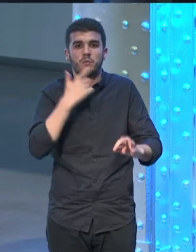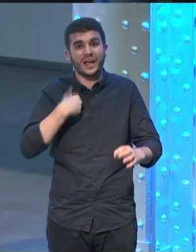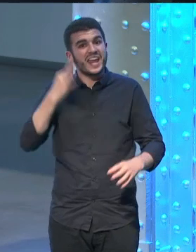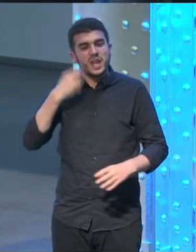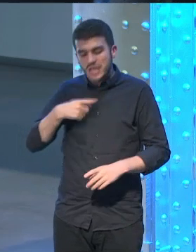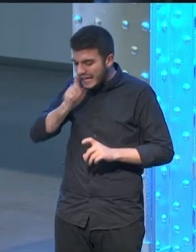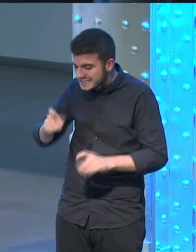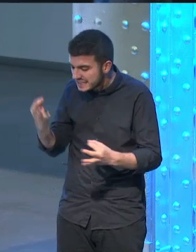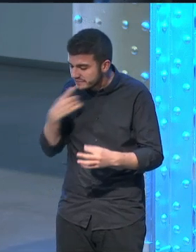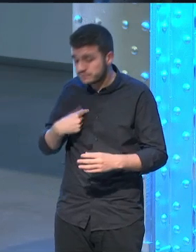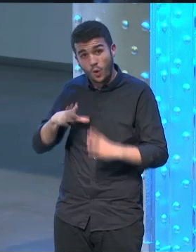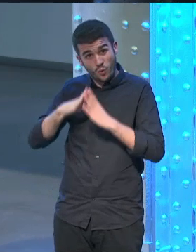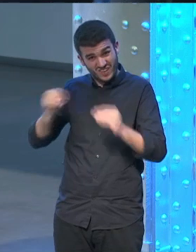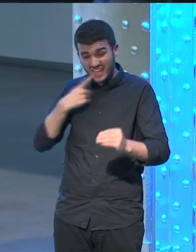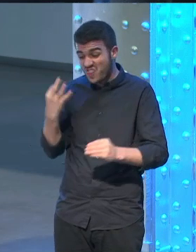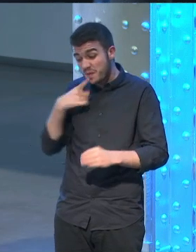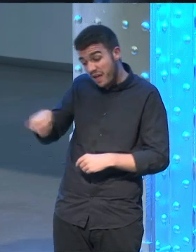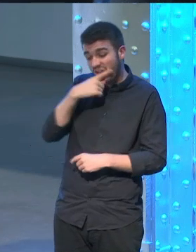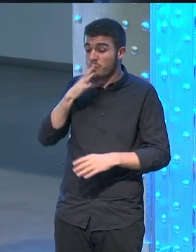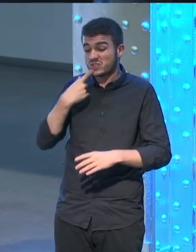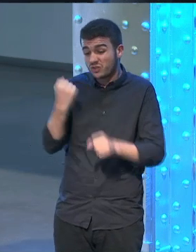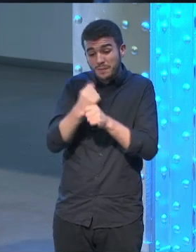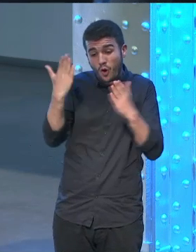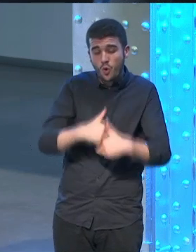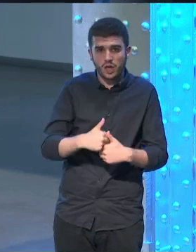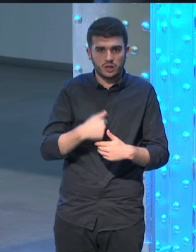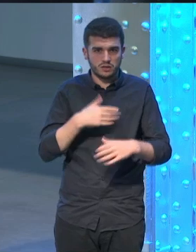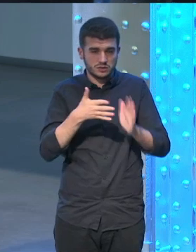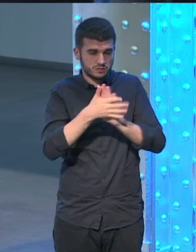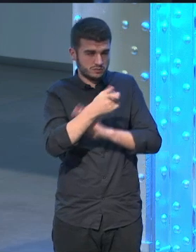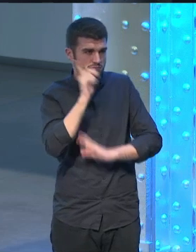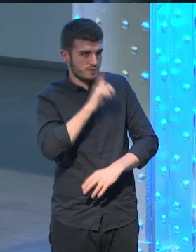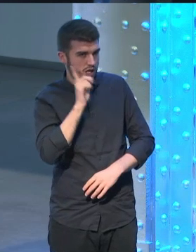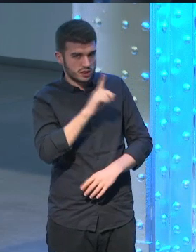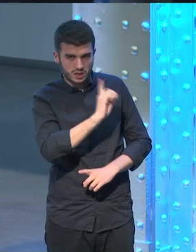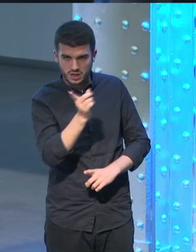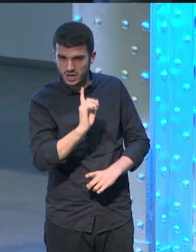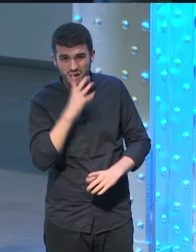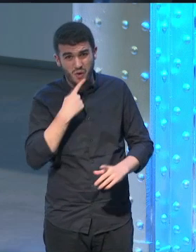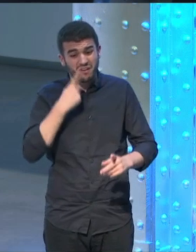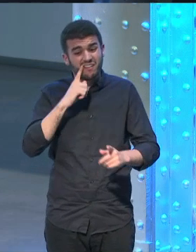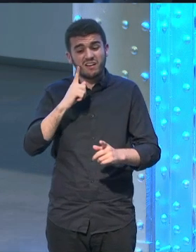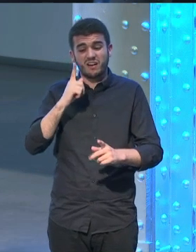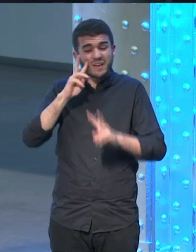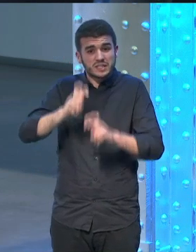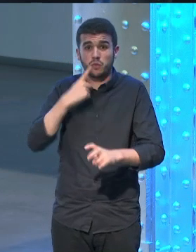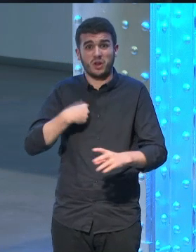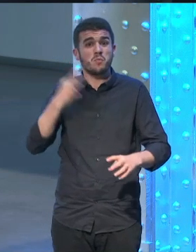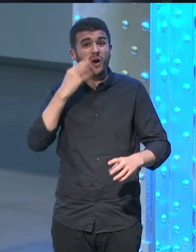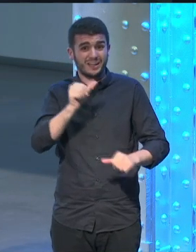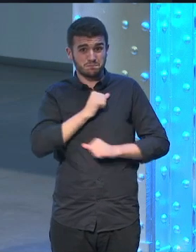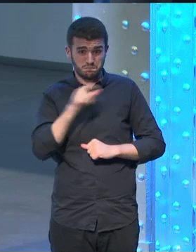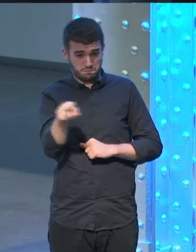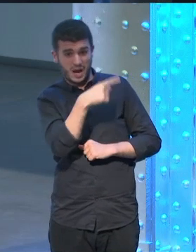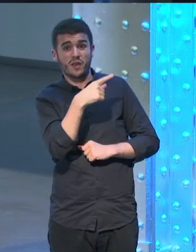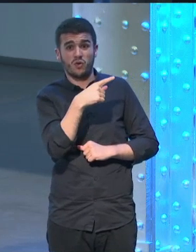carrera no ibas a trabajar, cosa que es totalmente incierta, porque imagínense ustedes las mujeres que están en el paro y además son